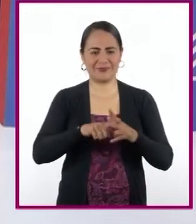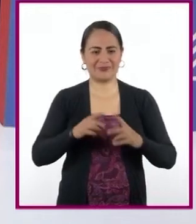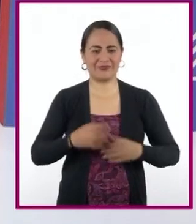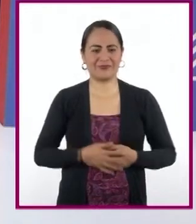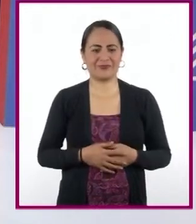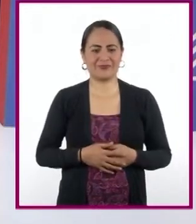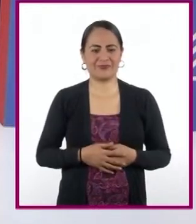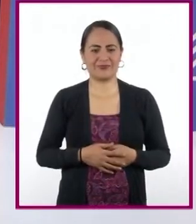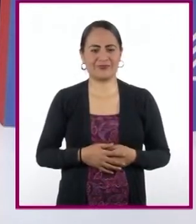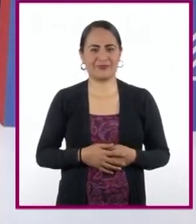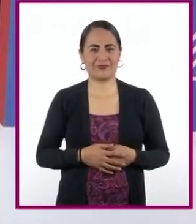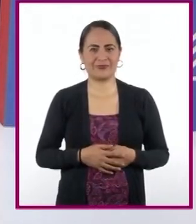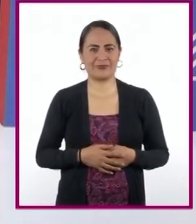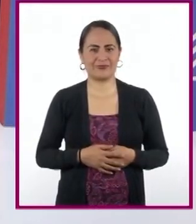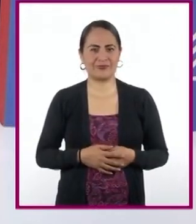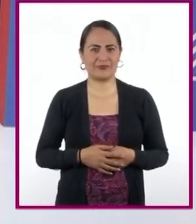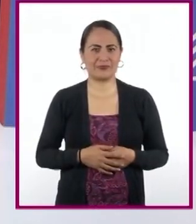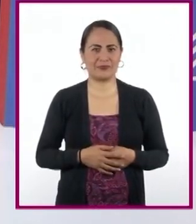se deja. Ah, ya está.